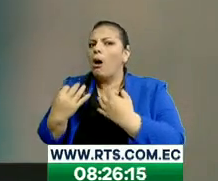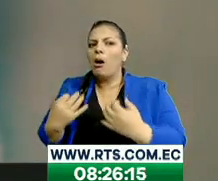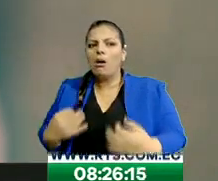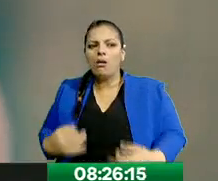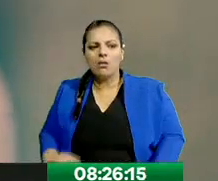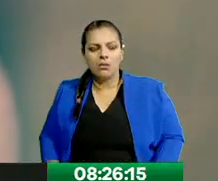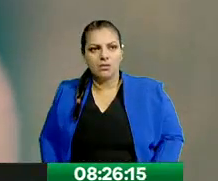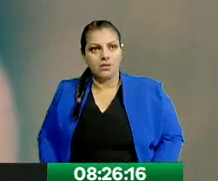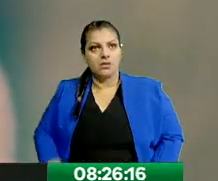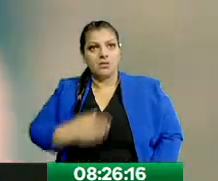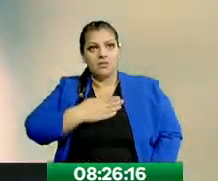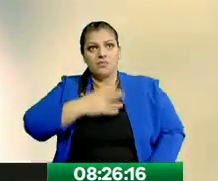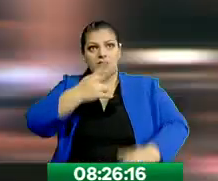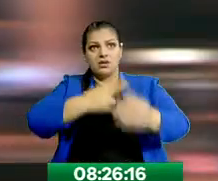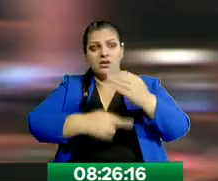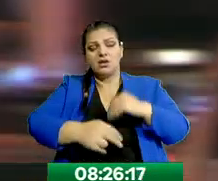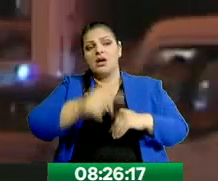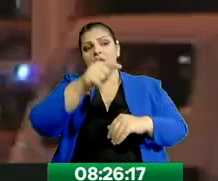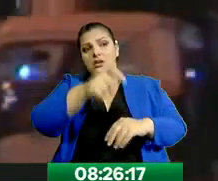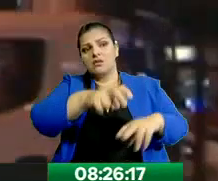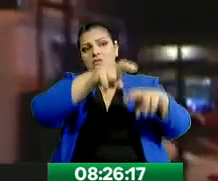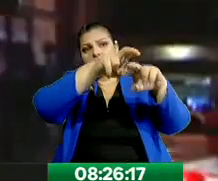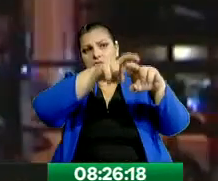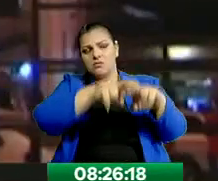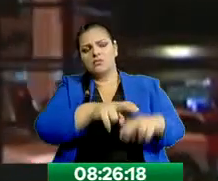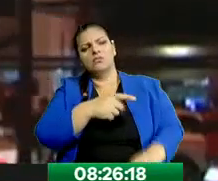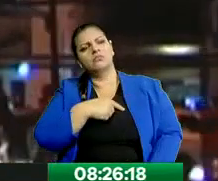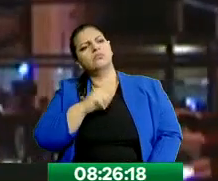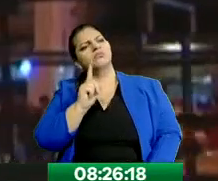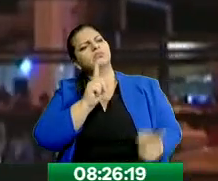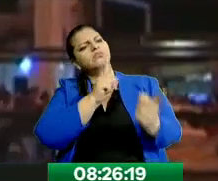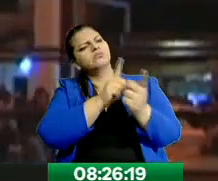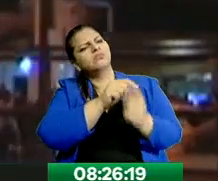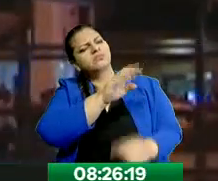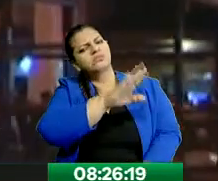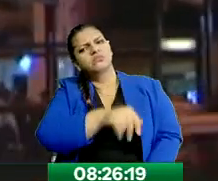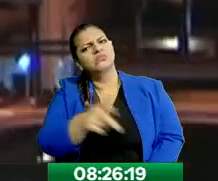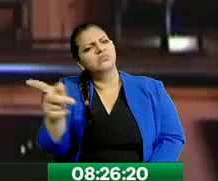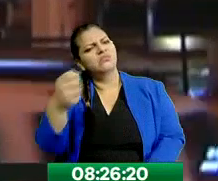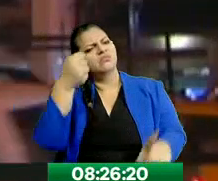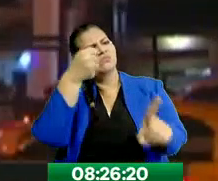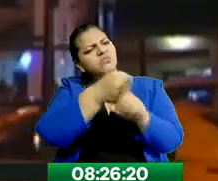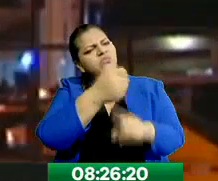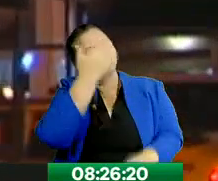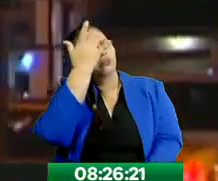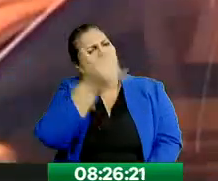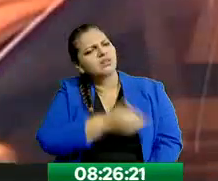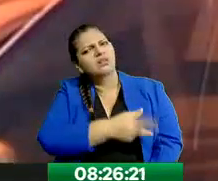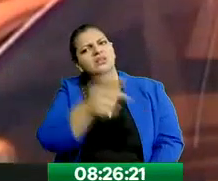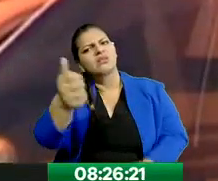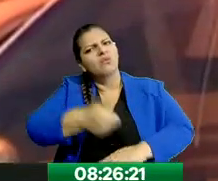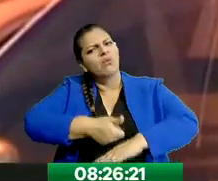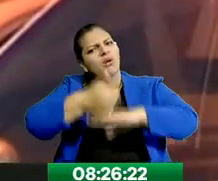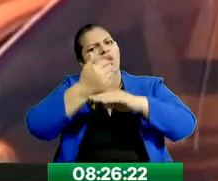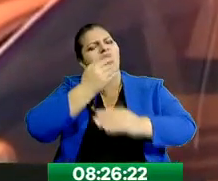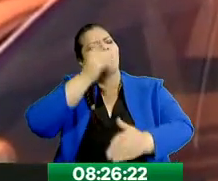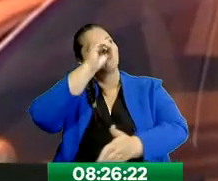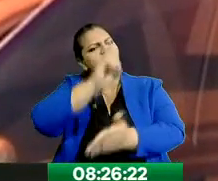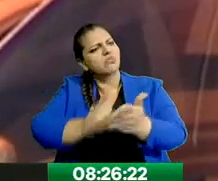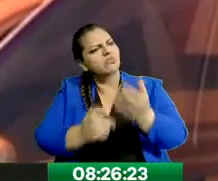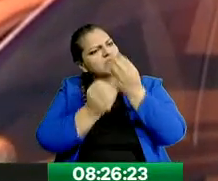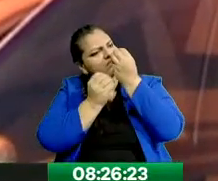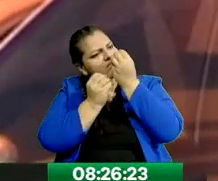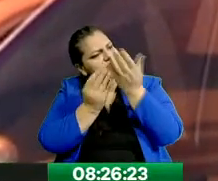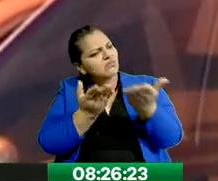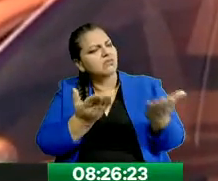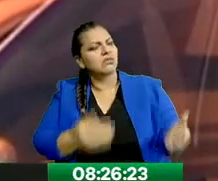y ya pues le dijeron que lo denuncie. Los cadáveres fueron descubiertos alrededor del mediodía de este lunes en la habitación 307